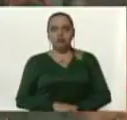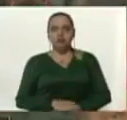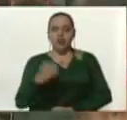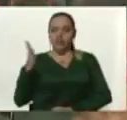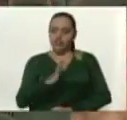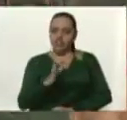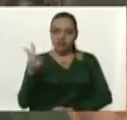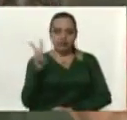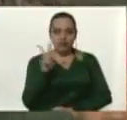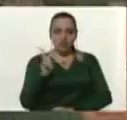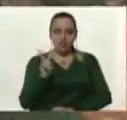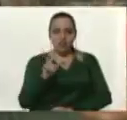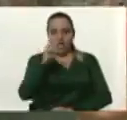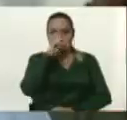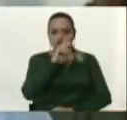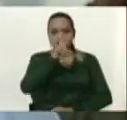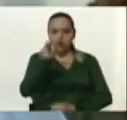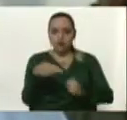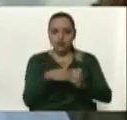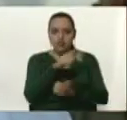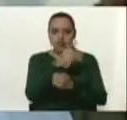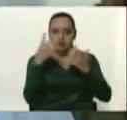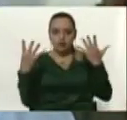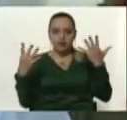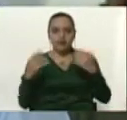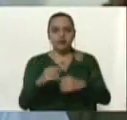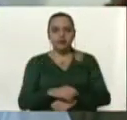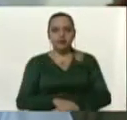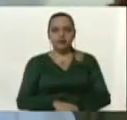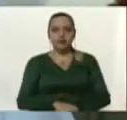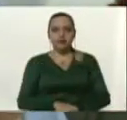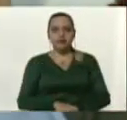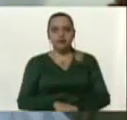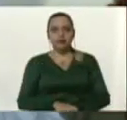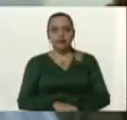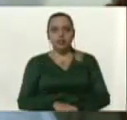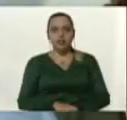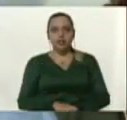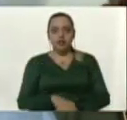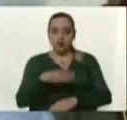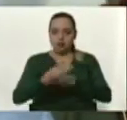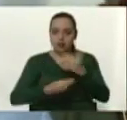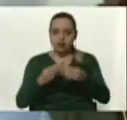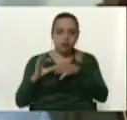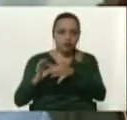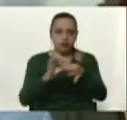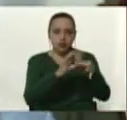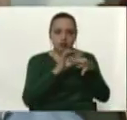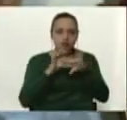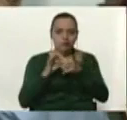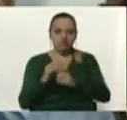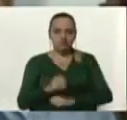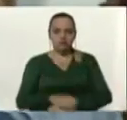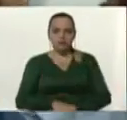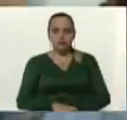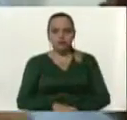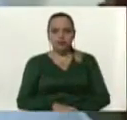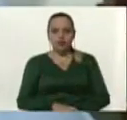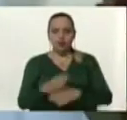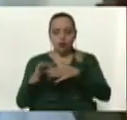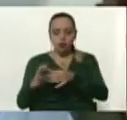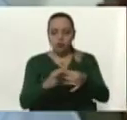vienen para Venezuela en el 2019 y las vamos a dar unidos, en